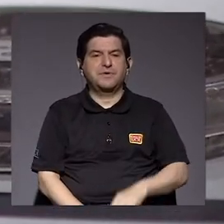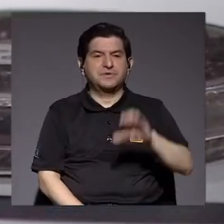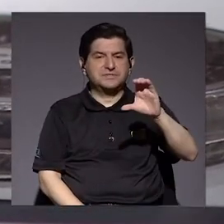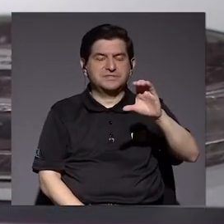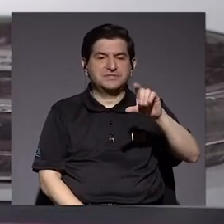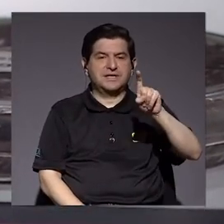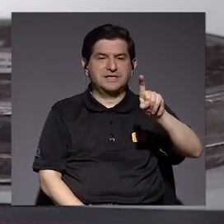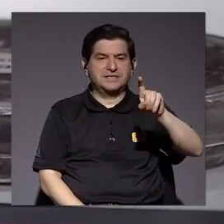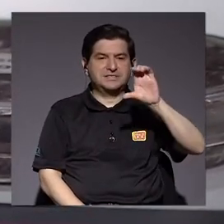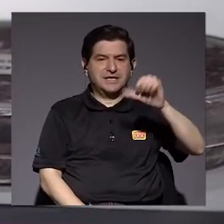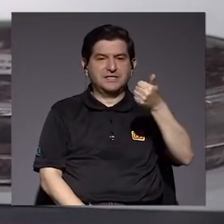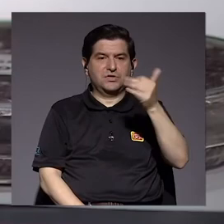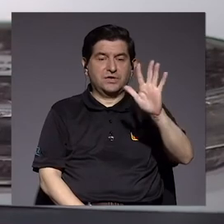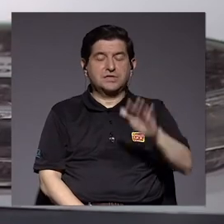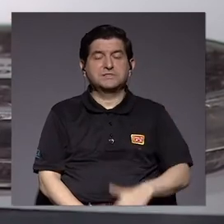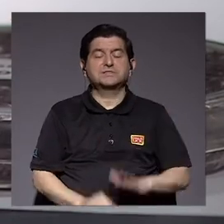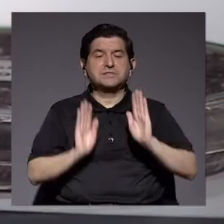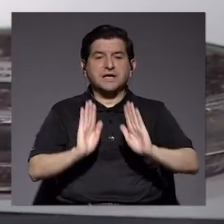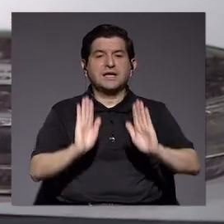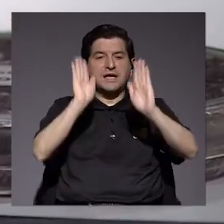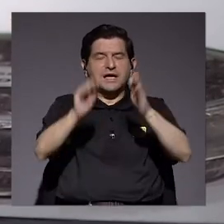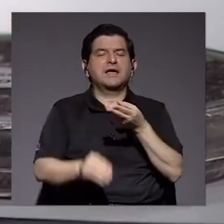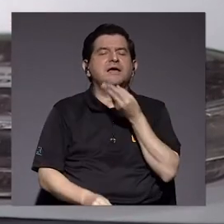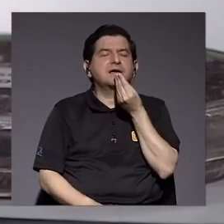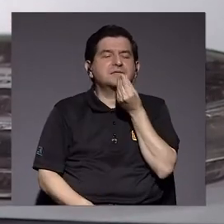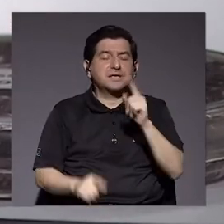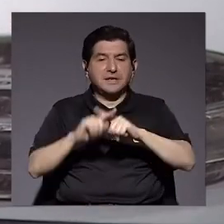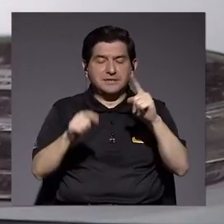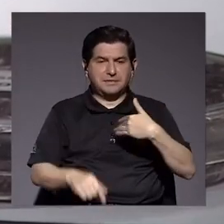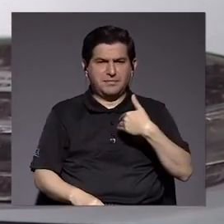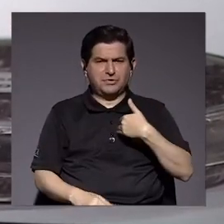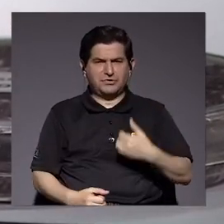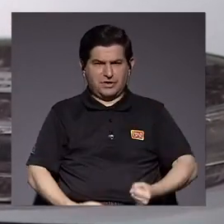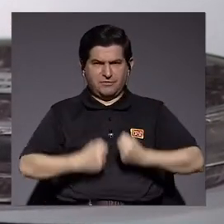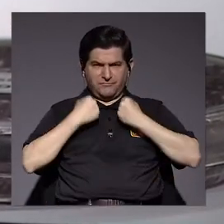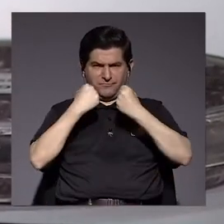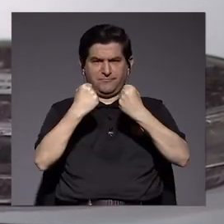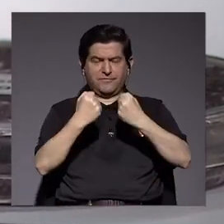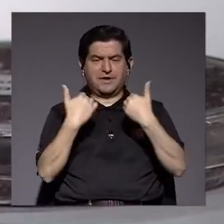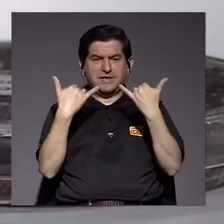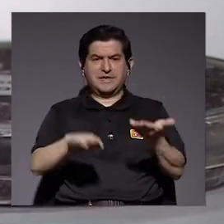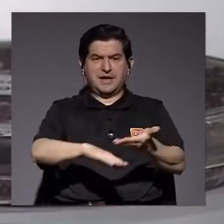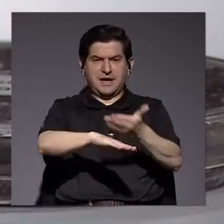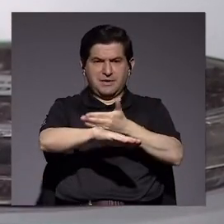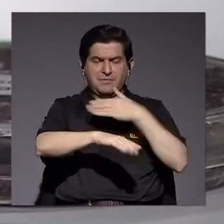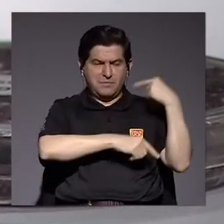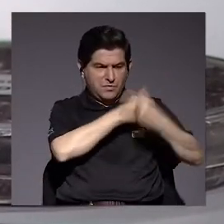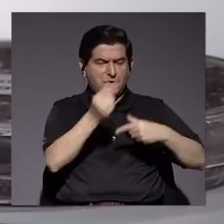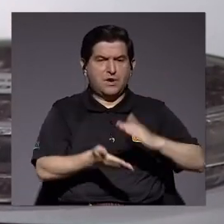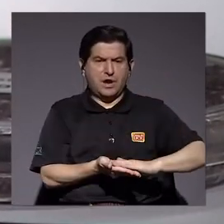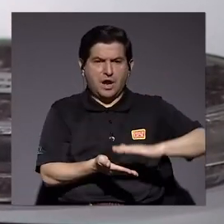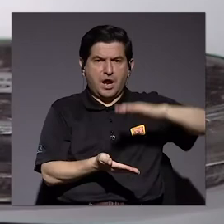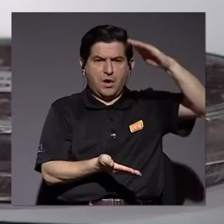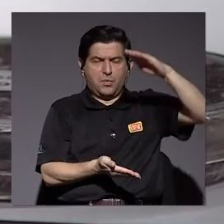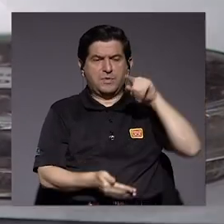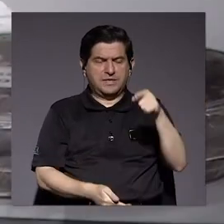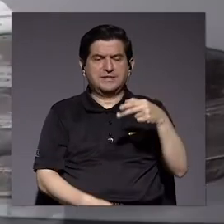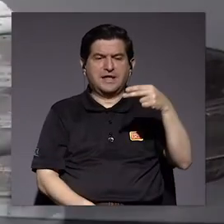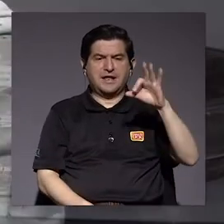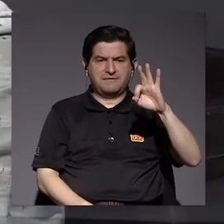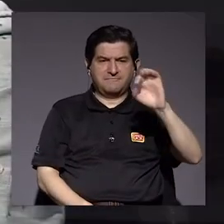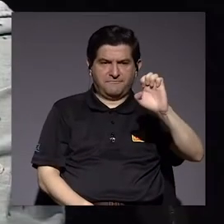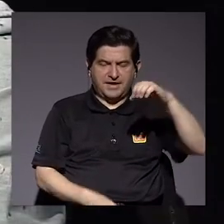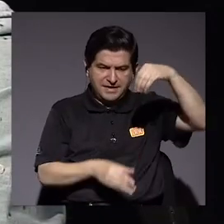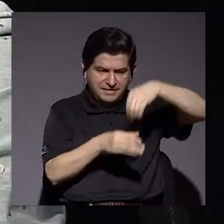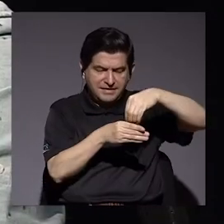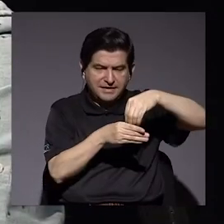es una línea de excelente sabor, pero es una línea biofortificada. Ya se hizo mejoramiento genético para aumentarle sus niveles de